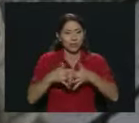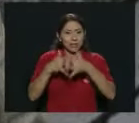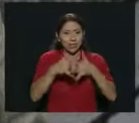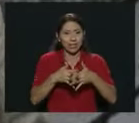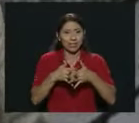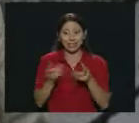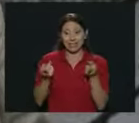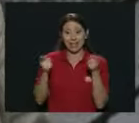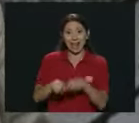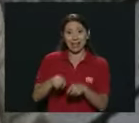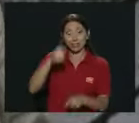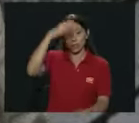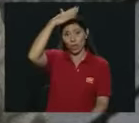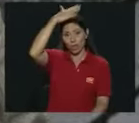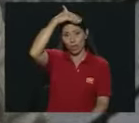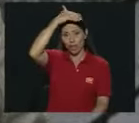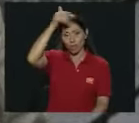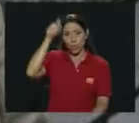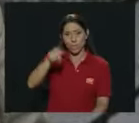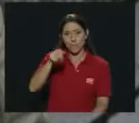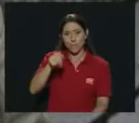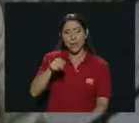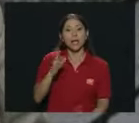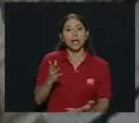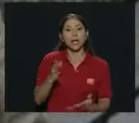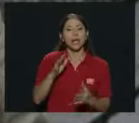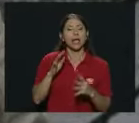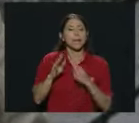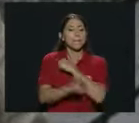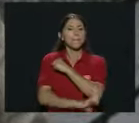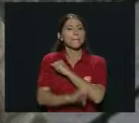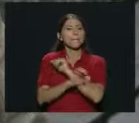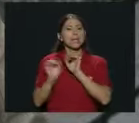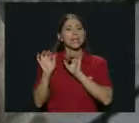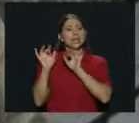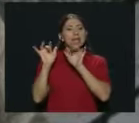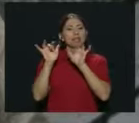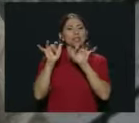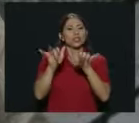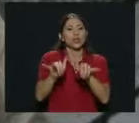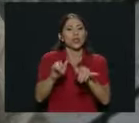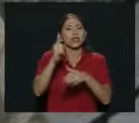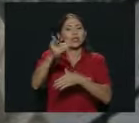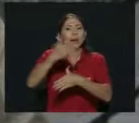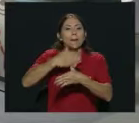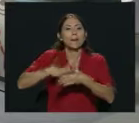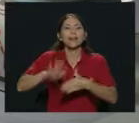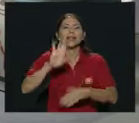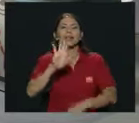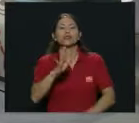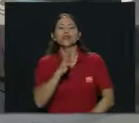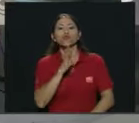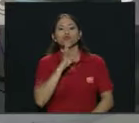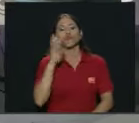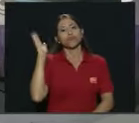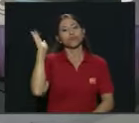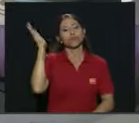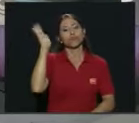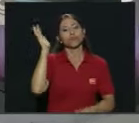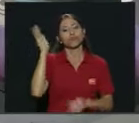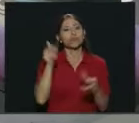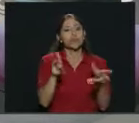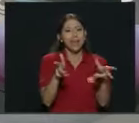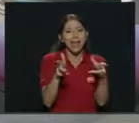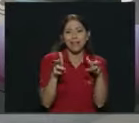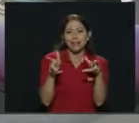caso de Donald Trump, la migración constituye una parte de su discurso de atracción de